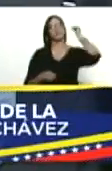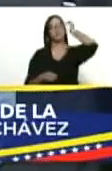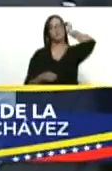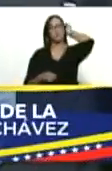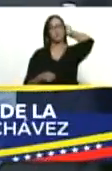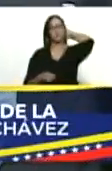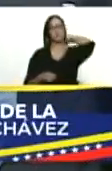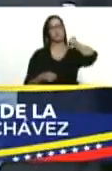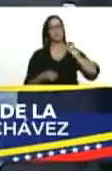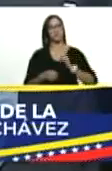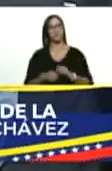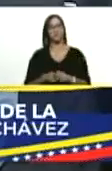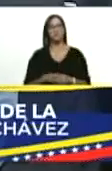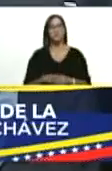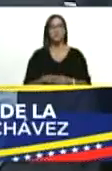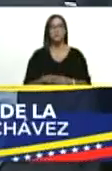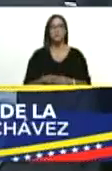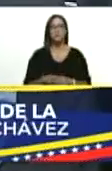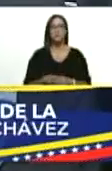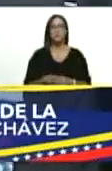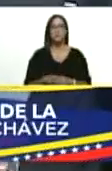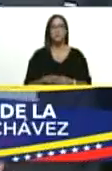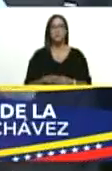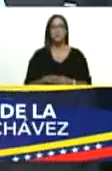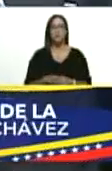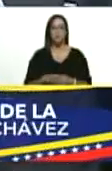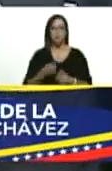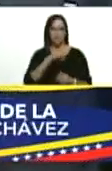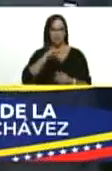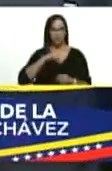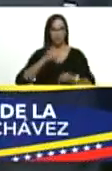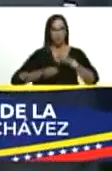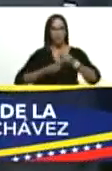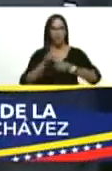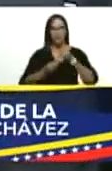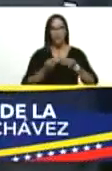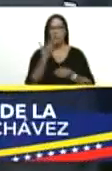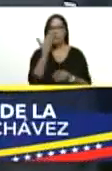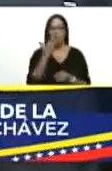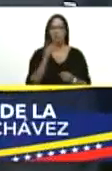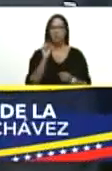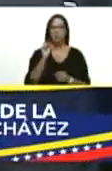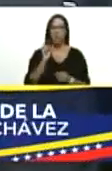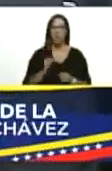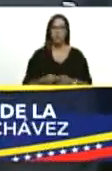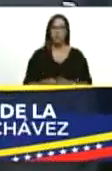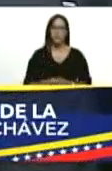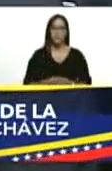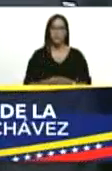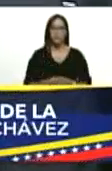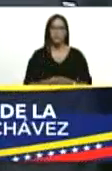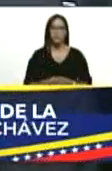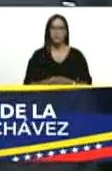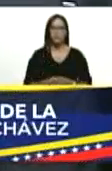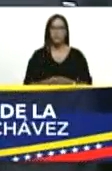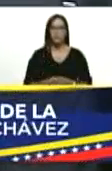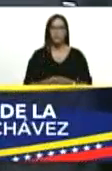A la que hicimos frente en su momento.